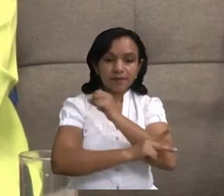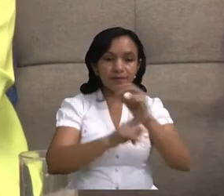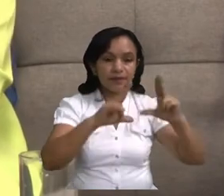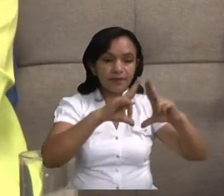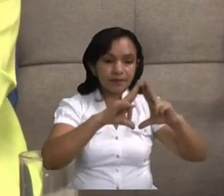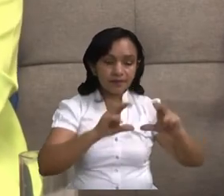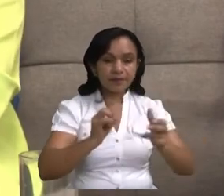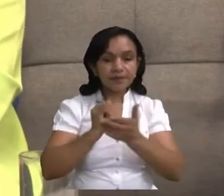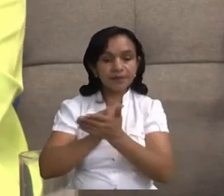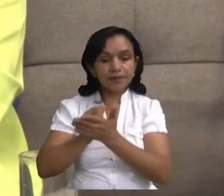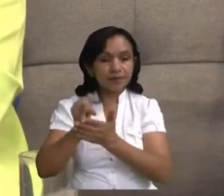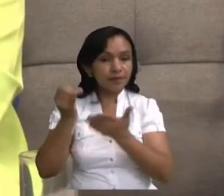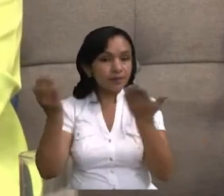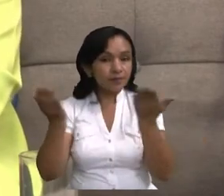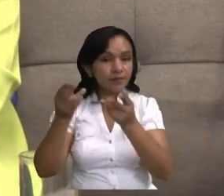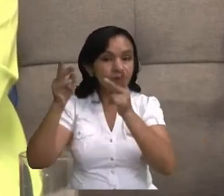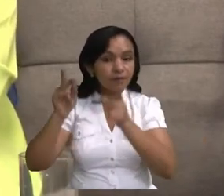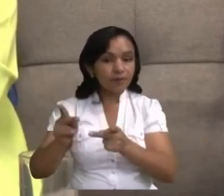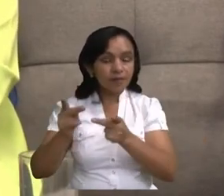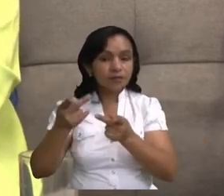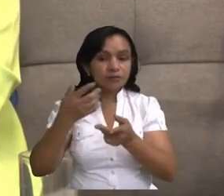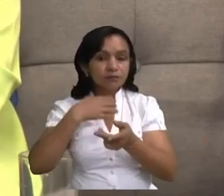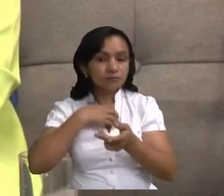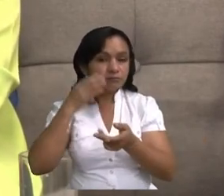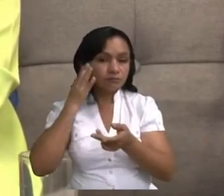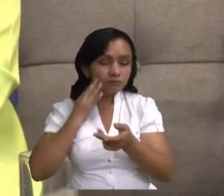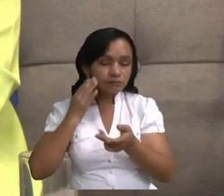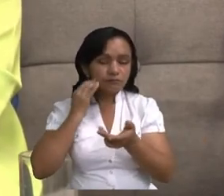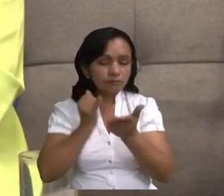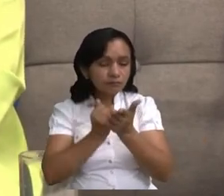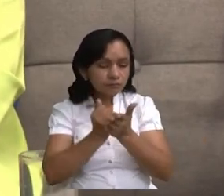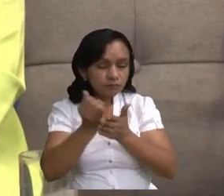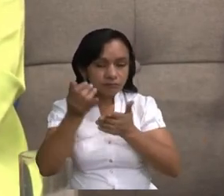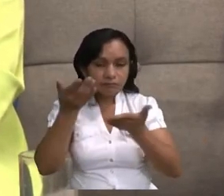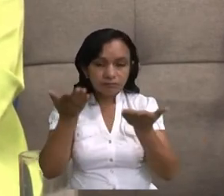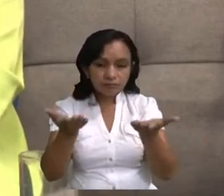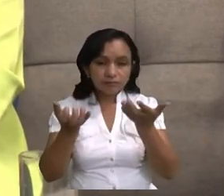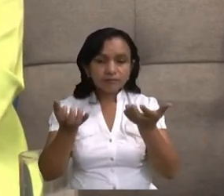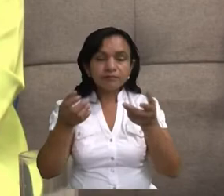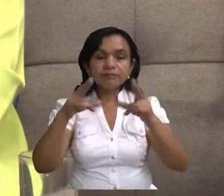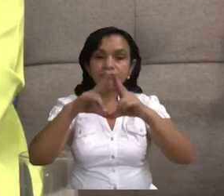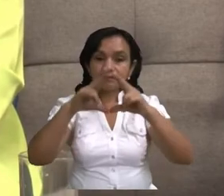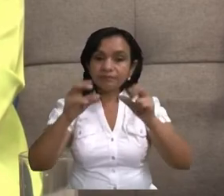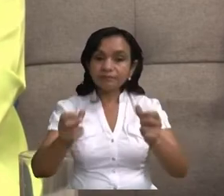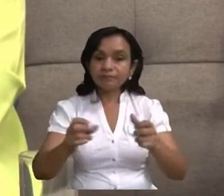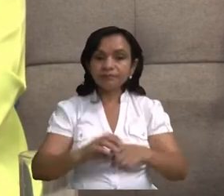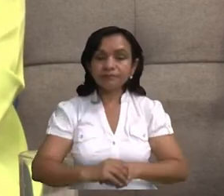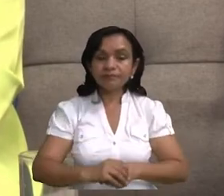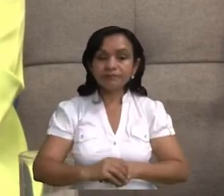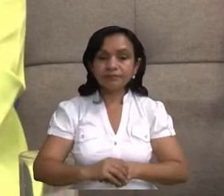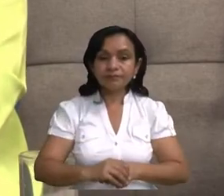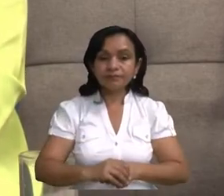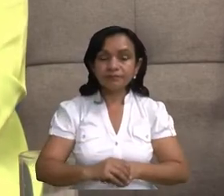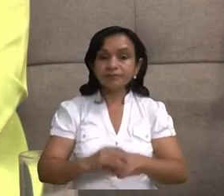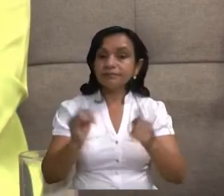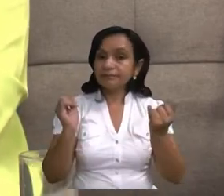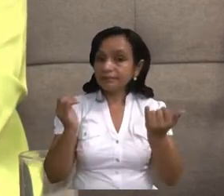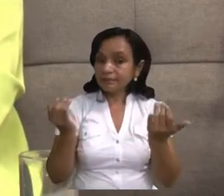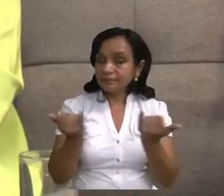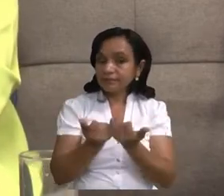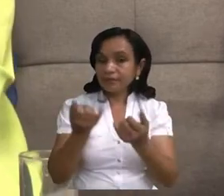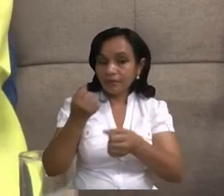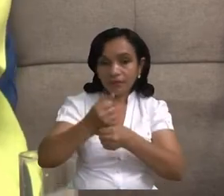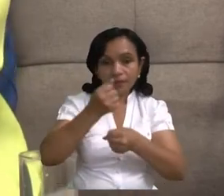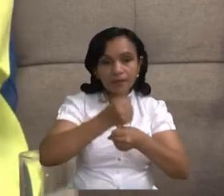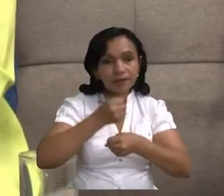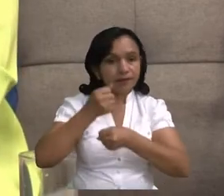se ponen en función de las investigaciones que se requieren en el país. El mismo hecho de estar trabajando